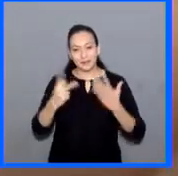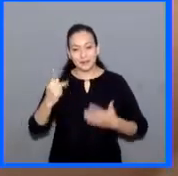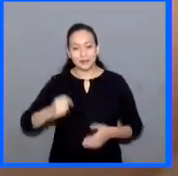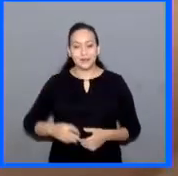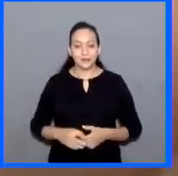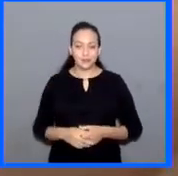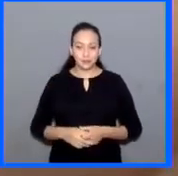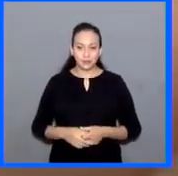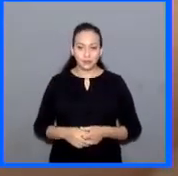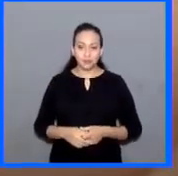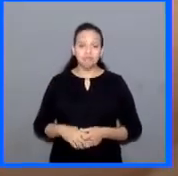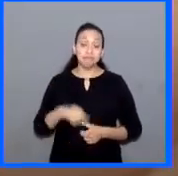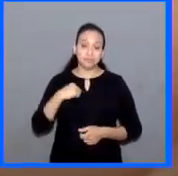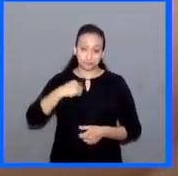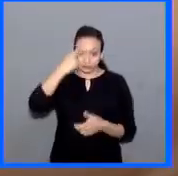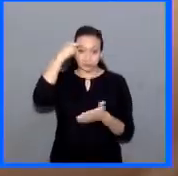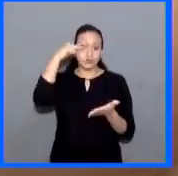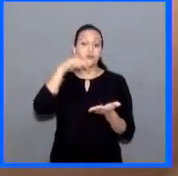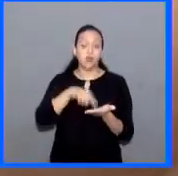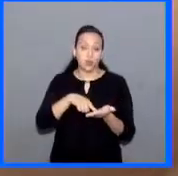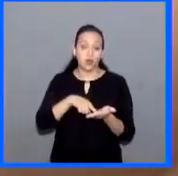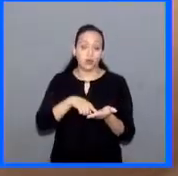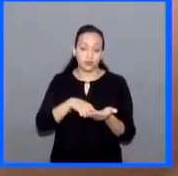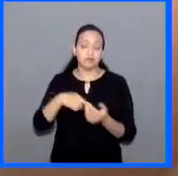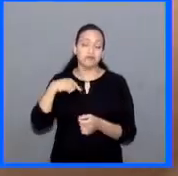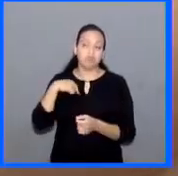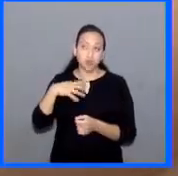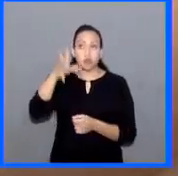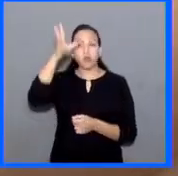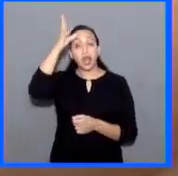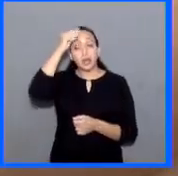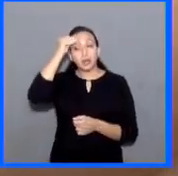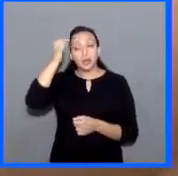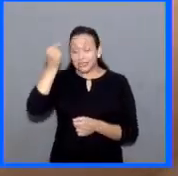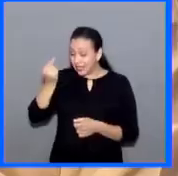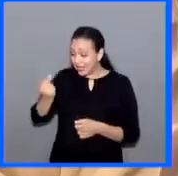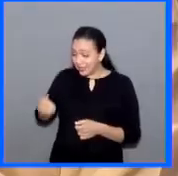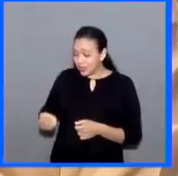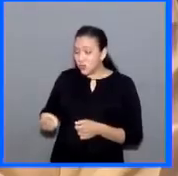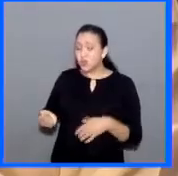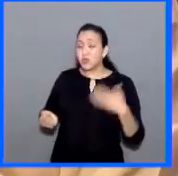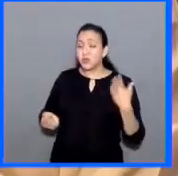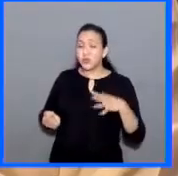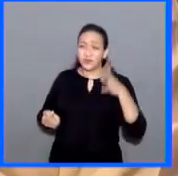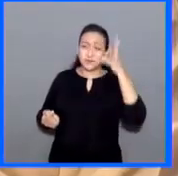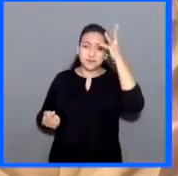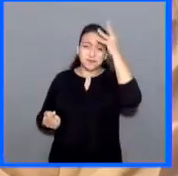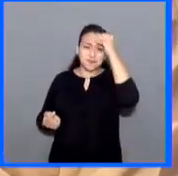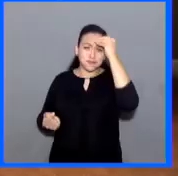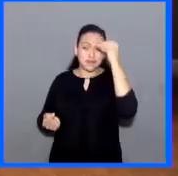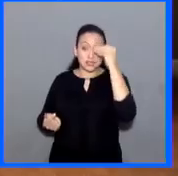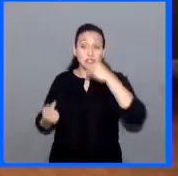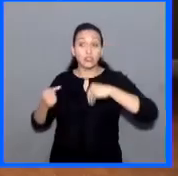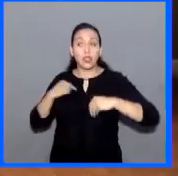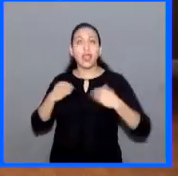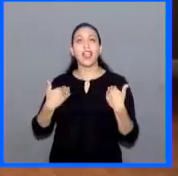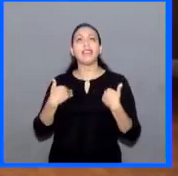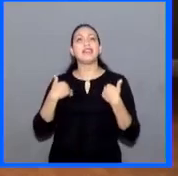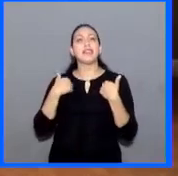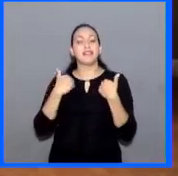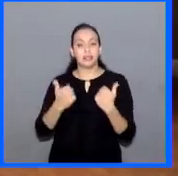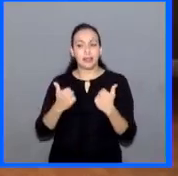Yo creo que ese fue un gran aprendizaje de la infancia. Pensar que el mundo tiene